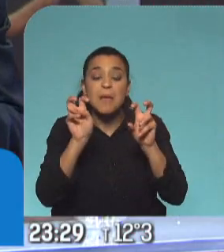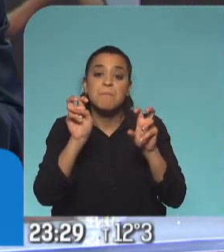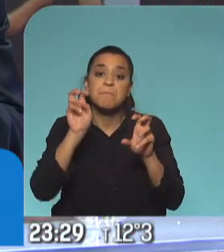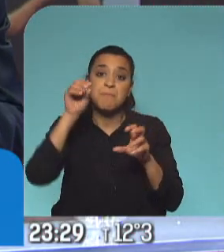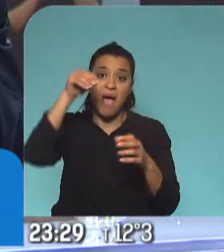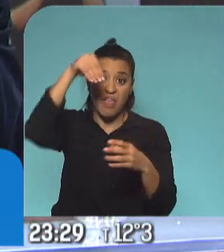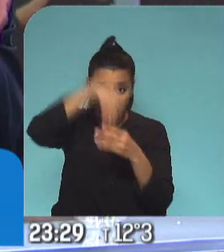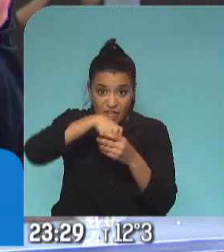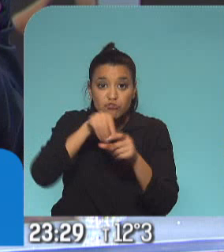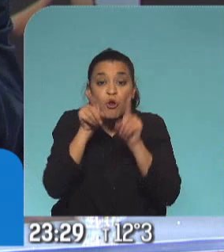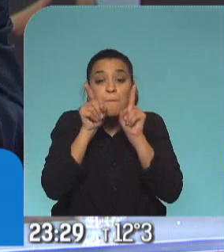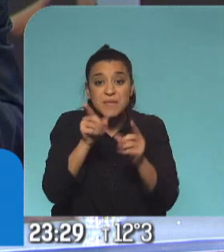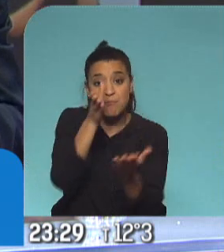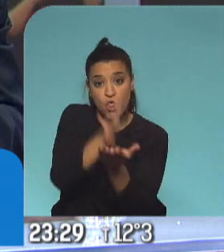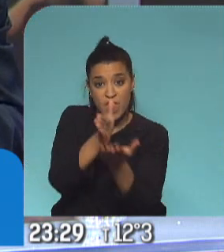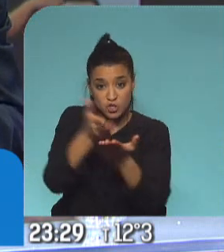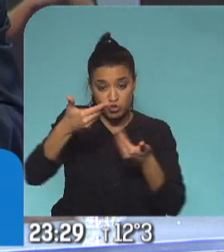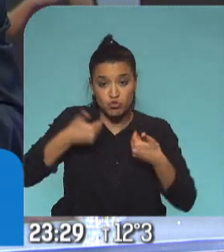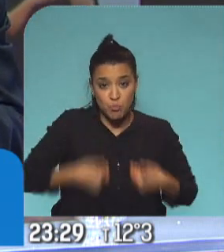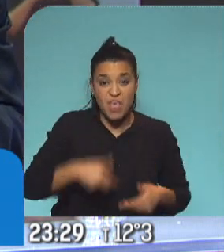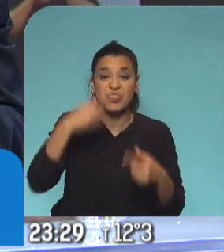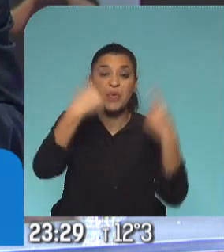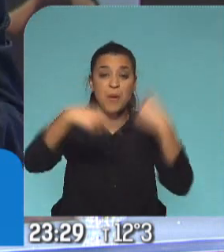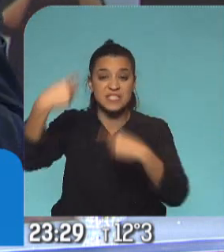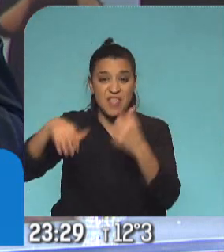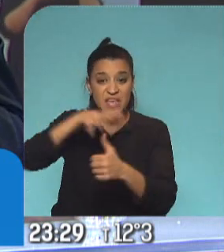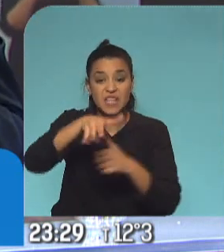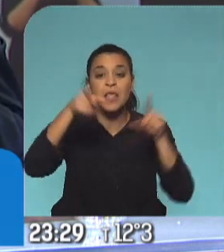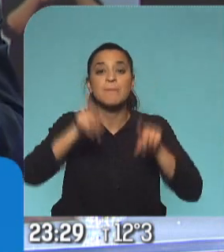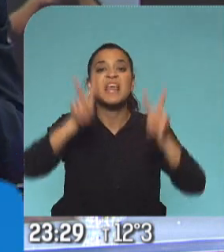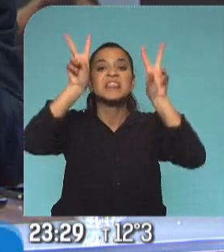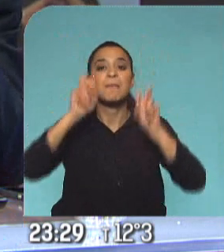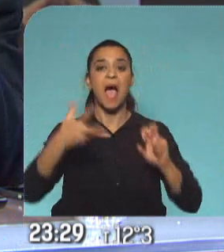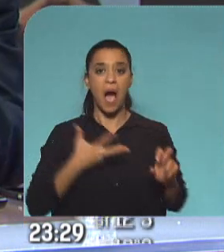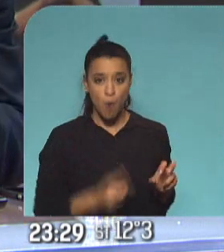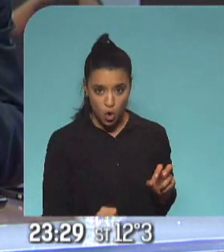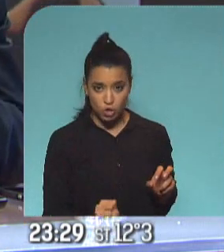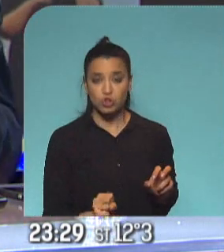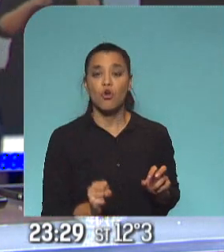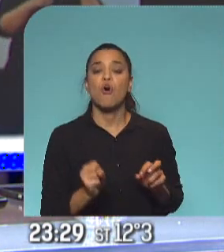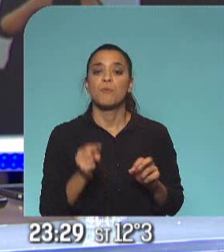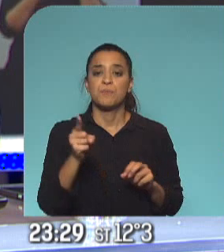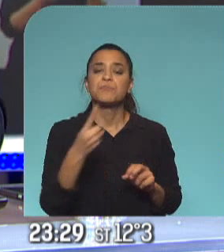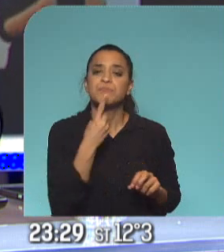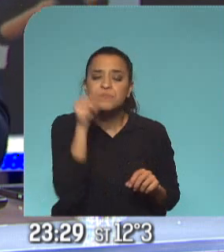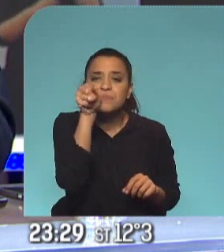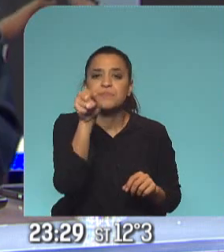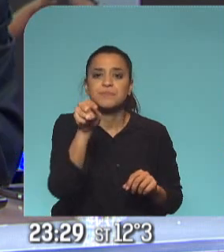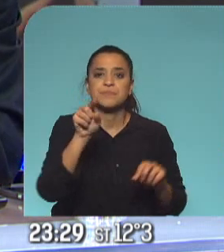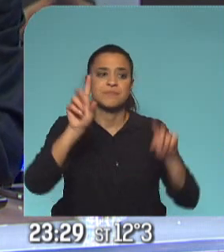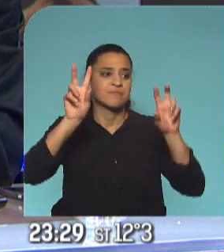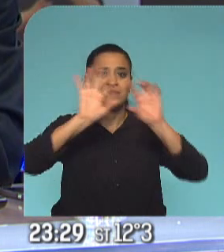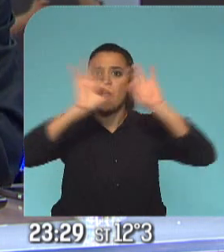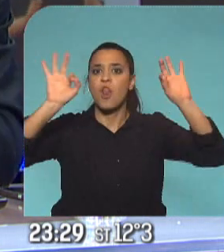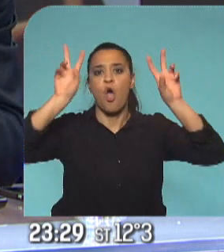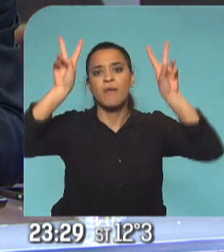eje temático de derechos humanos, diversidad y género fue el tema del aborto, que de hecho prácticamente era uno de los eslóganes de campaña